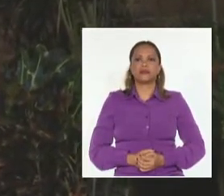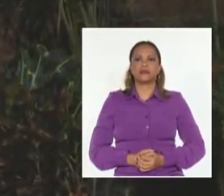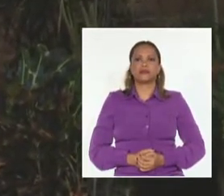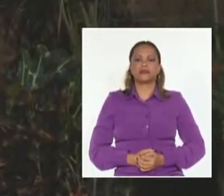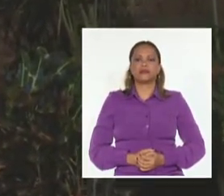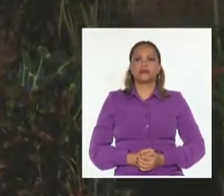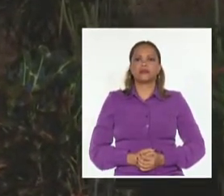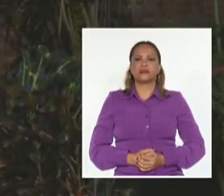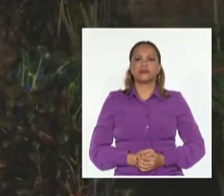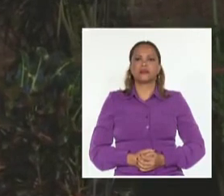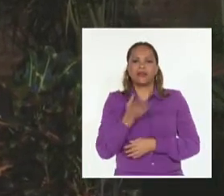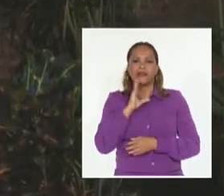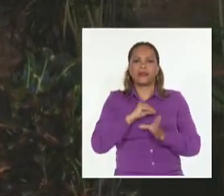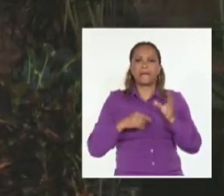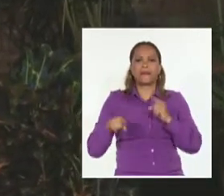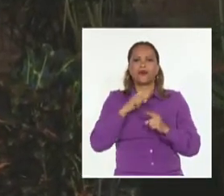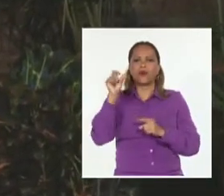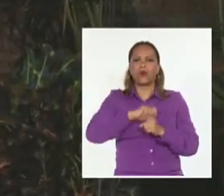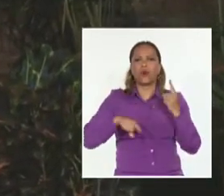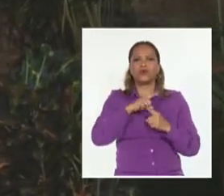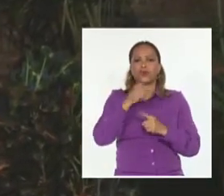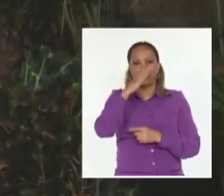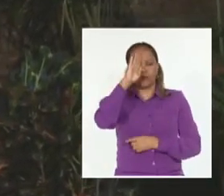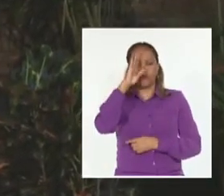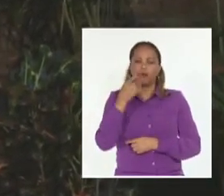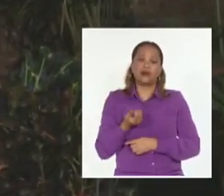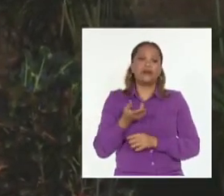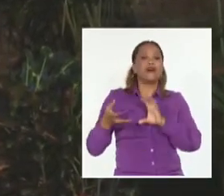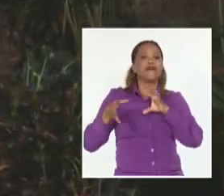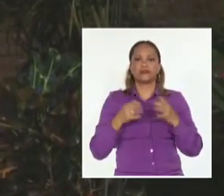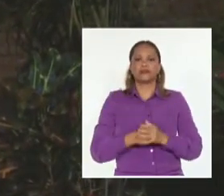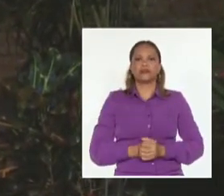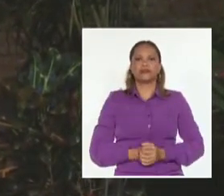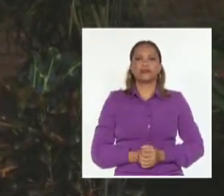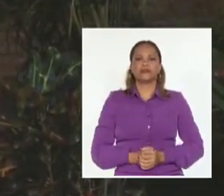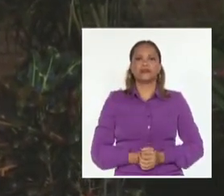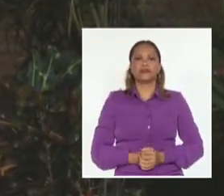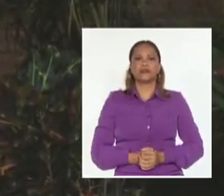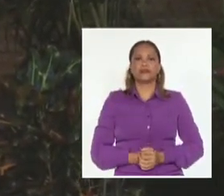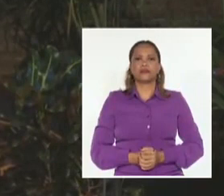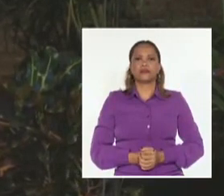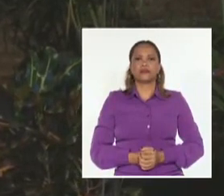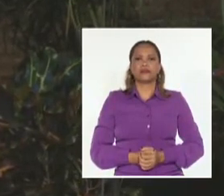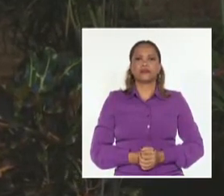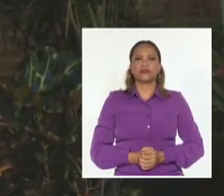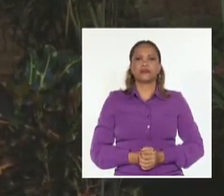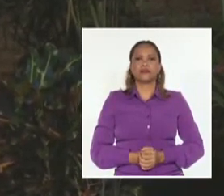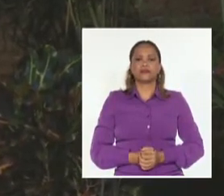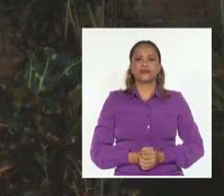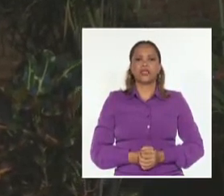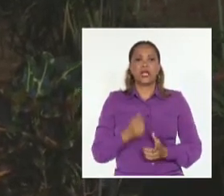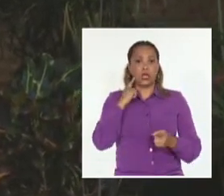imponer los medios de comunicación y que son también nuevas formas de colonización y que tienen como